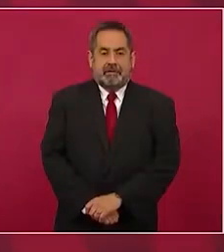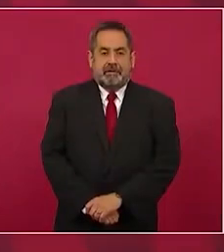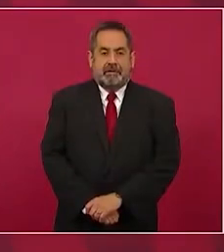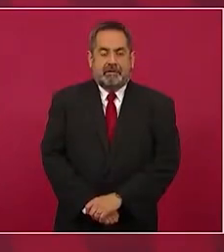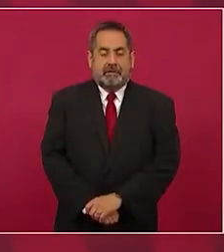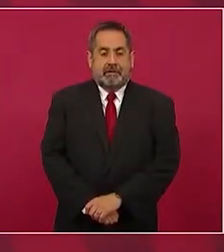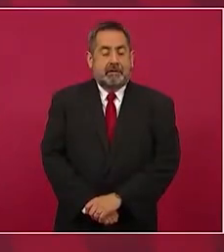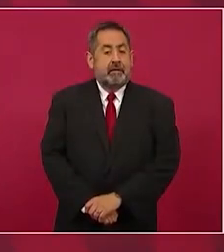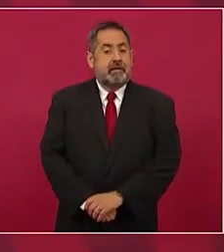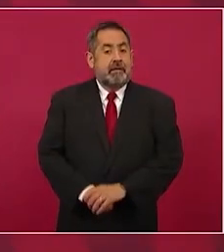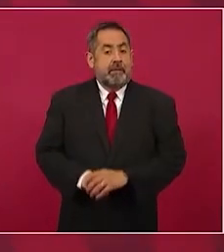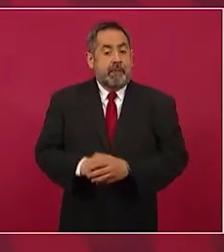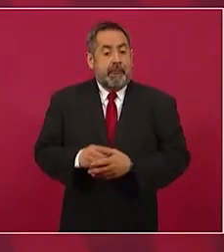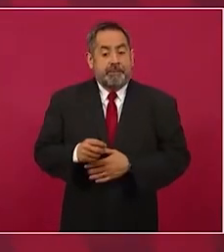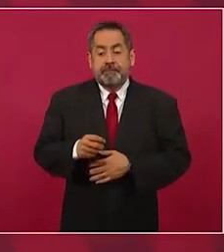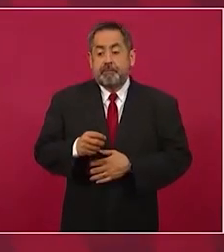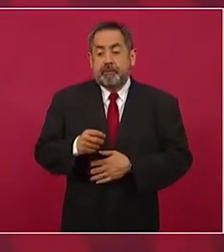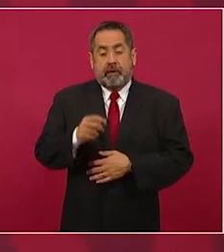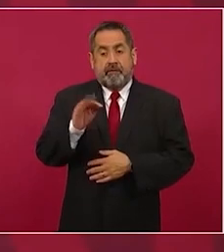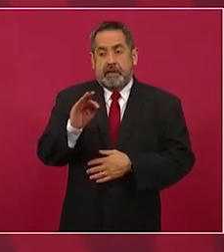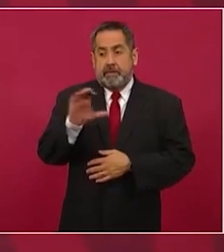Y la señora camina